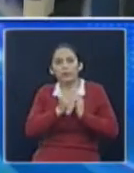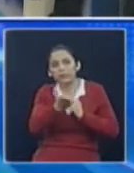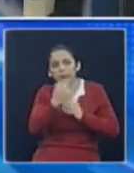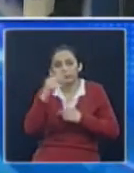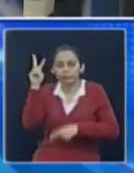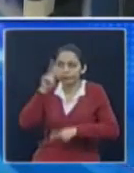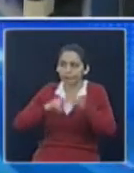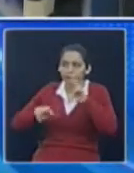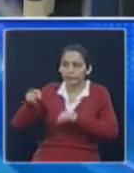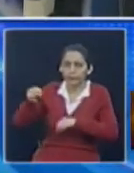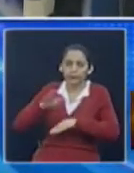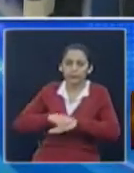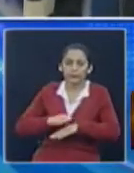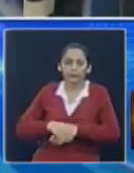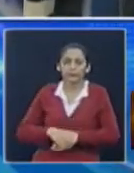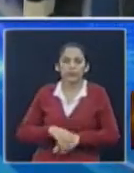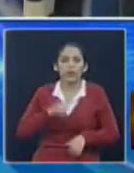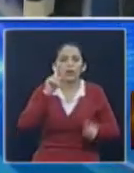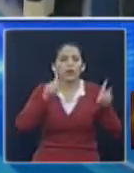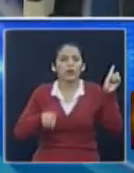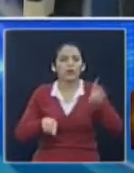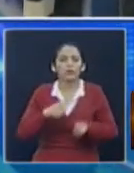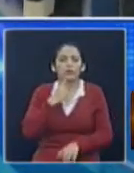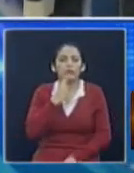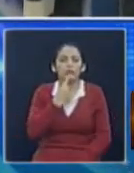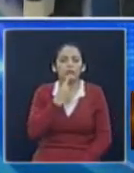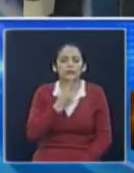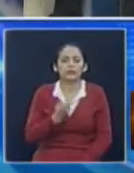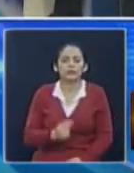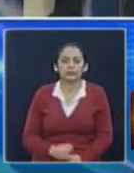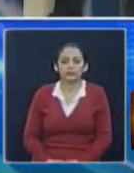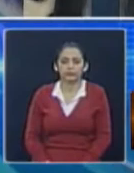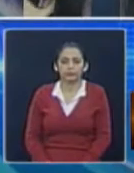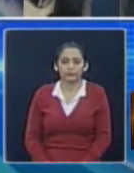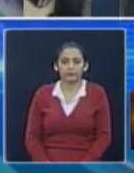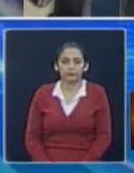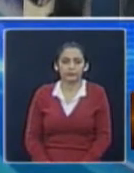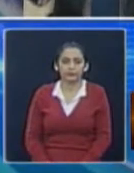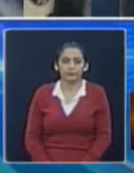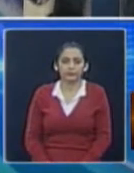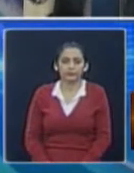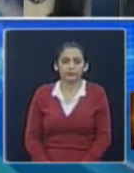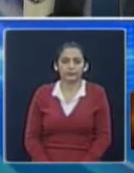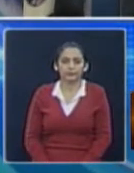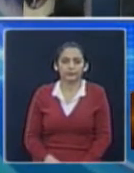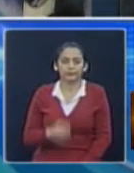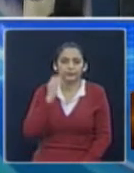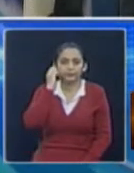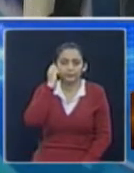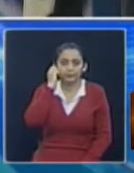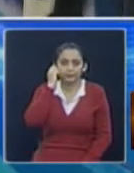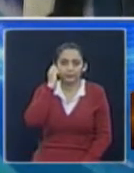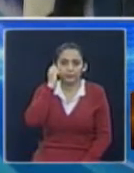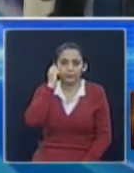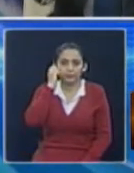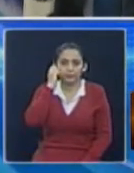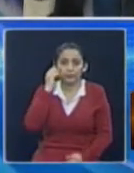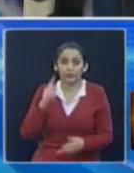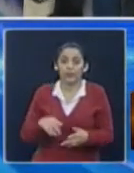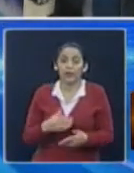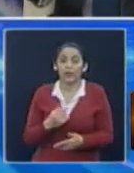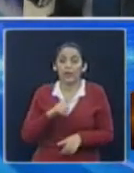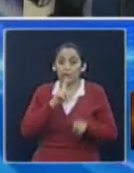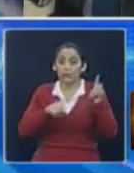argumentan, abogado Roldós, hay quienes argumentan que en la instrucción, en el momento de vincular, en este caso